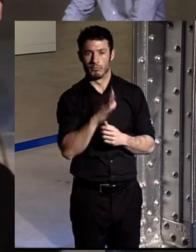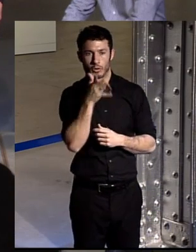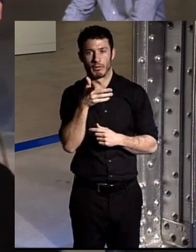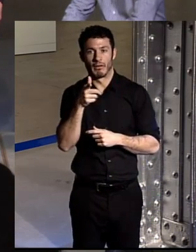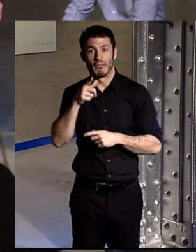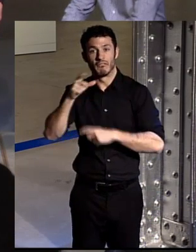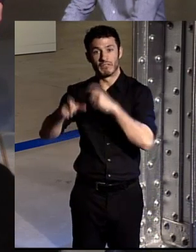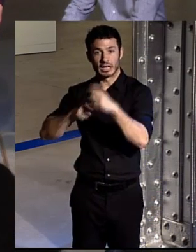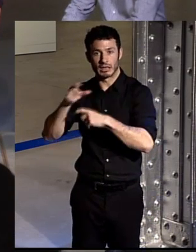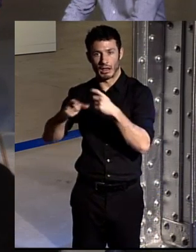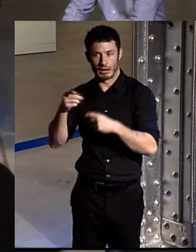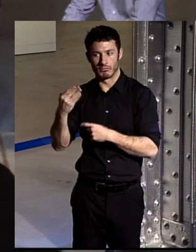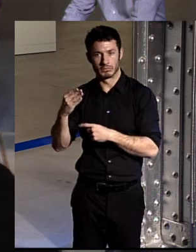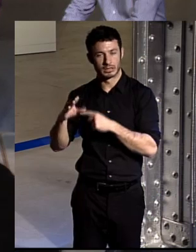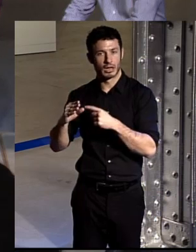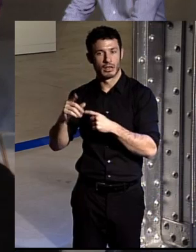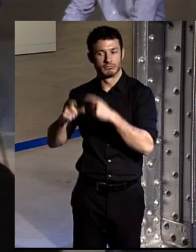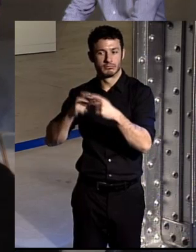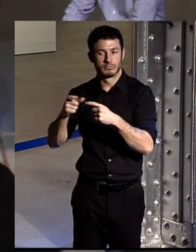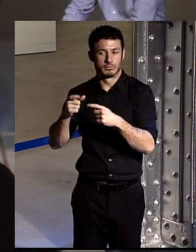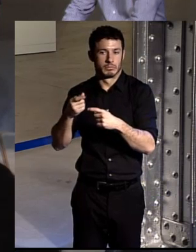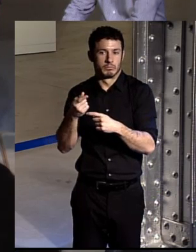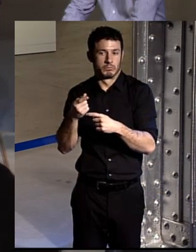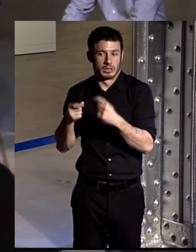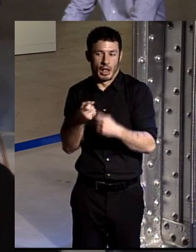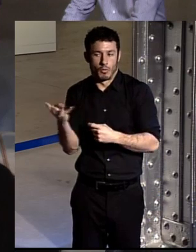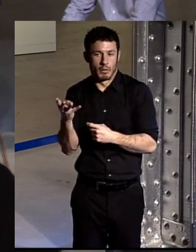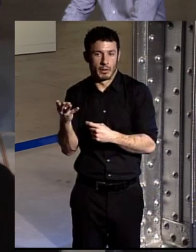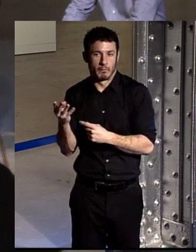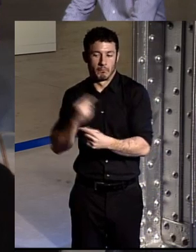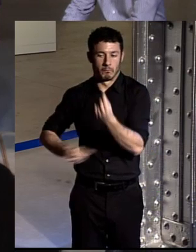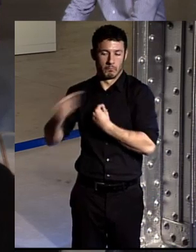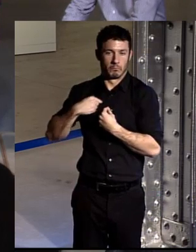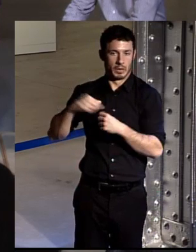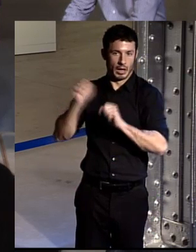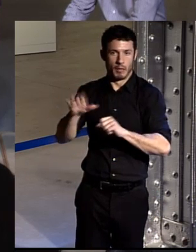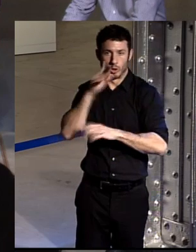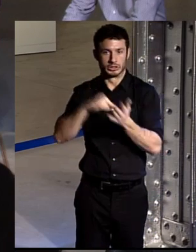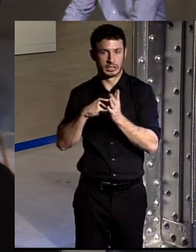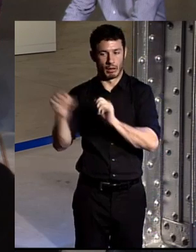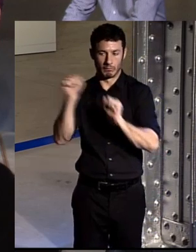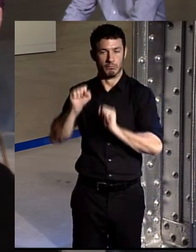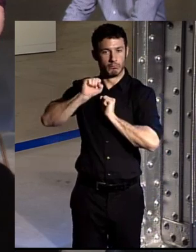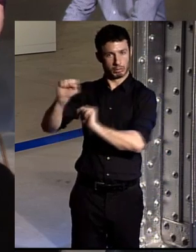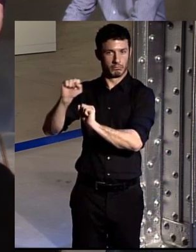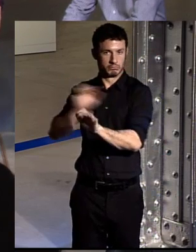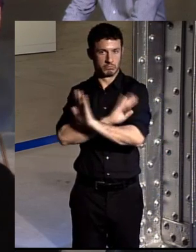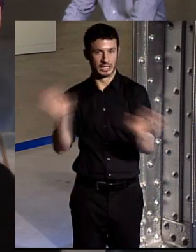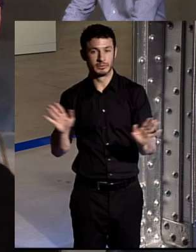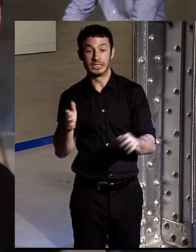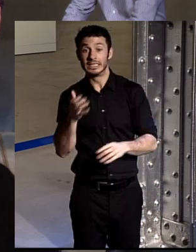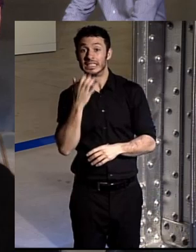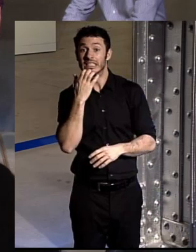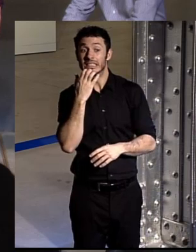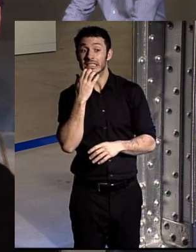cuantas bacterias de E. coli y no tener, porque tu sistema defensivo, tu sistema inmune combate contra ellas y punto. En el caso de los virus, ¿con